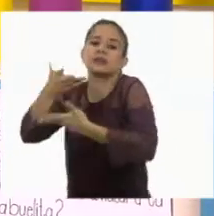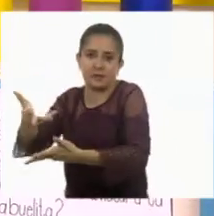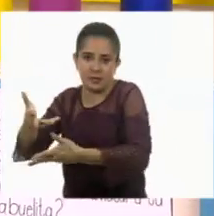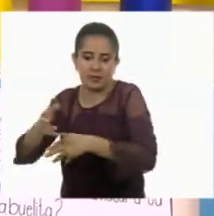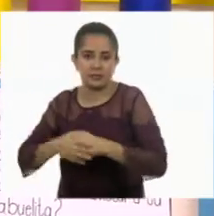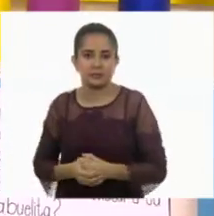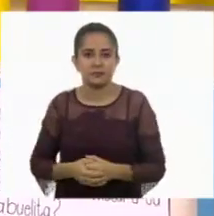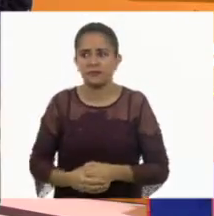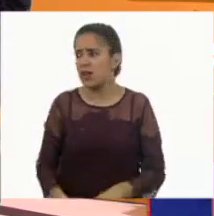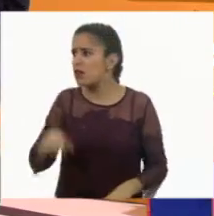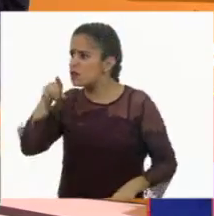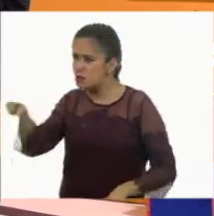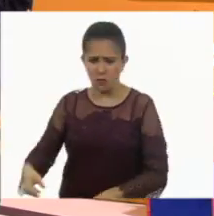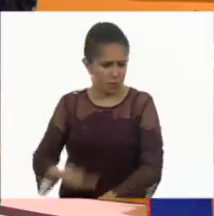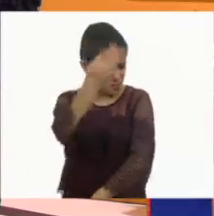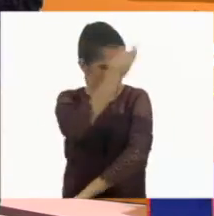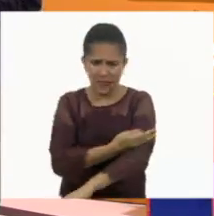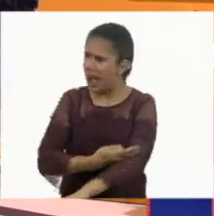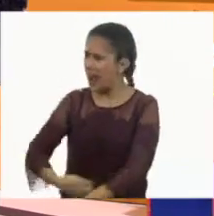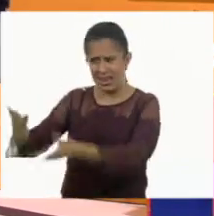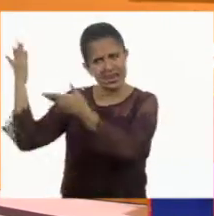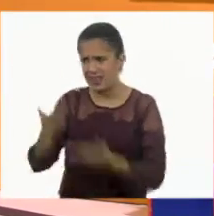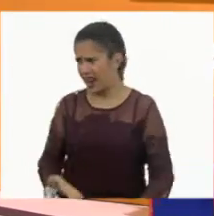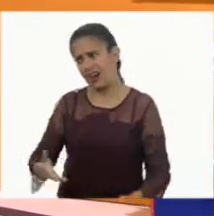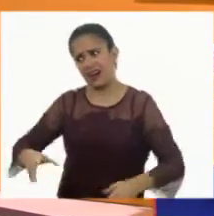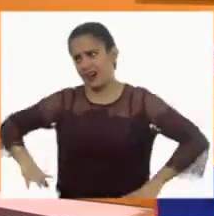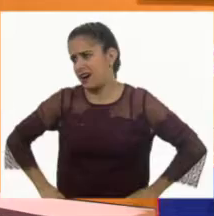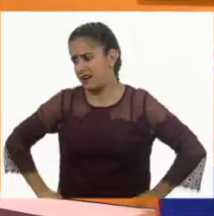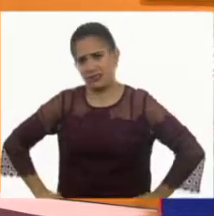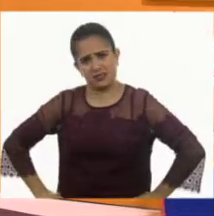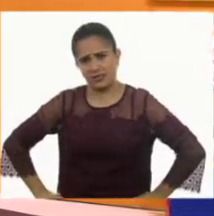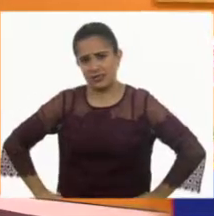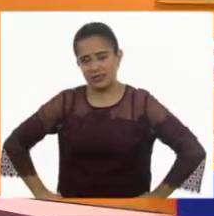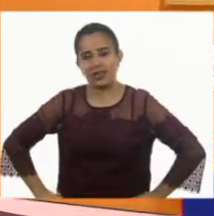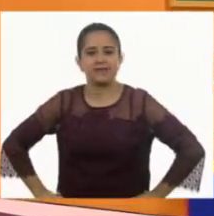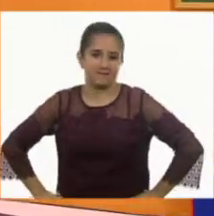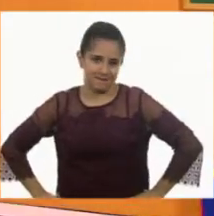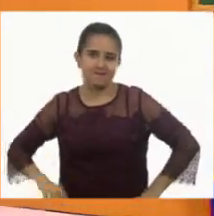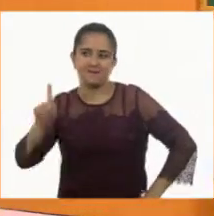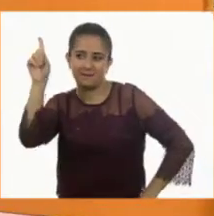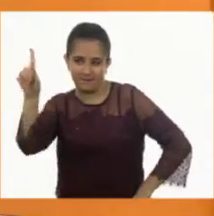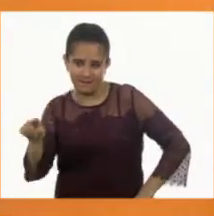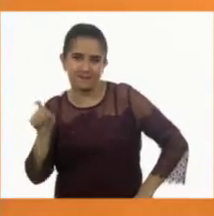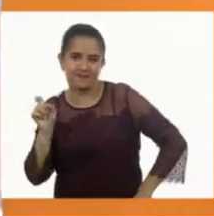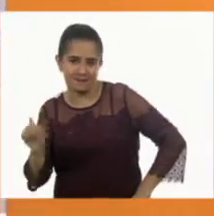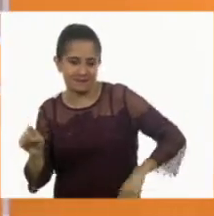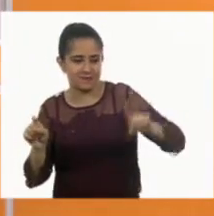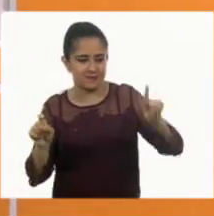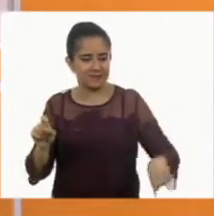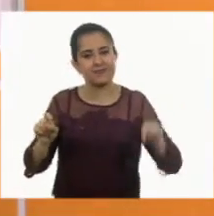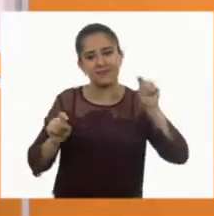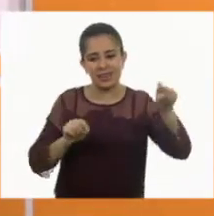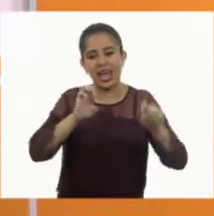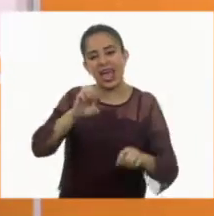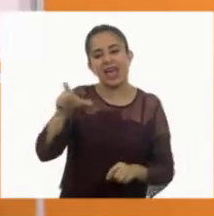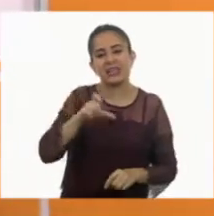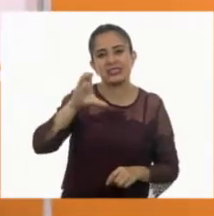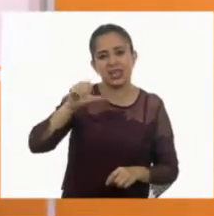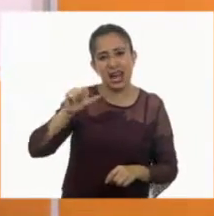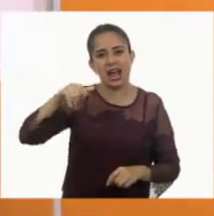llegado? Esa sí te quedó clarita, esta, ¿verdad? Sí, me quedó muy clara. ¿Sí? ¿Qué tarde has llegado?